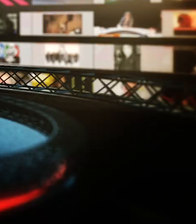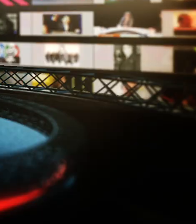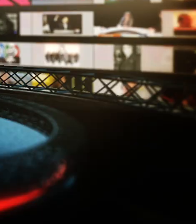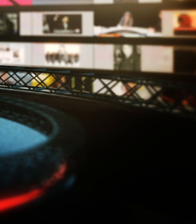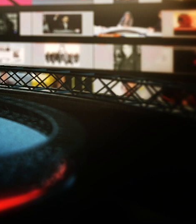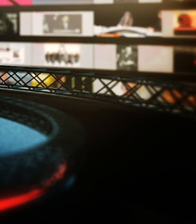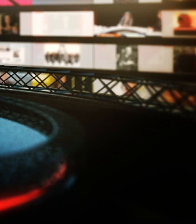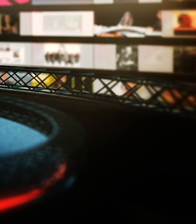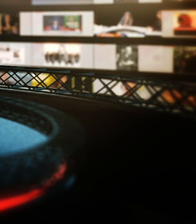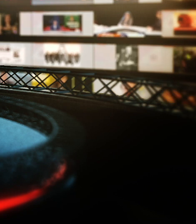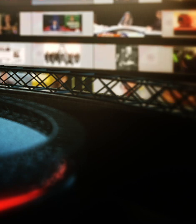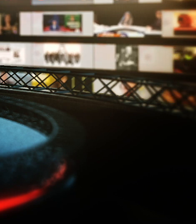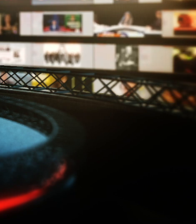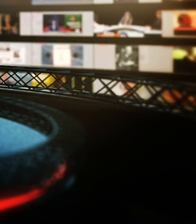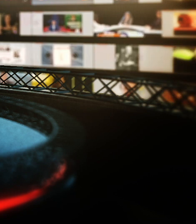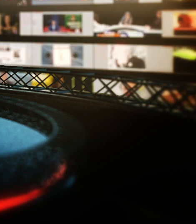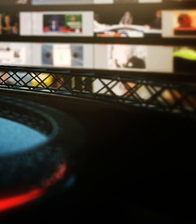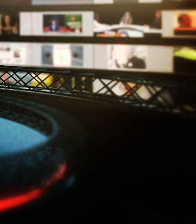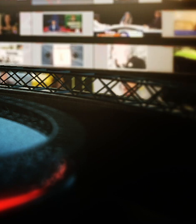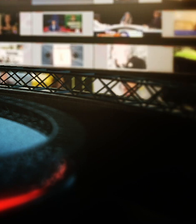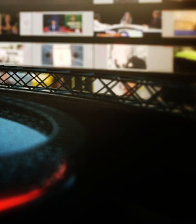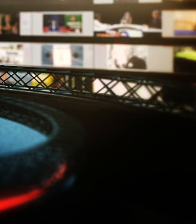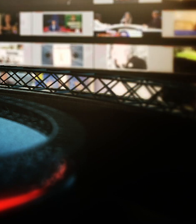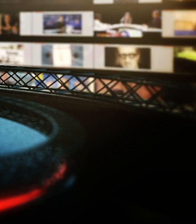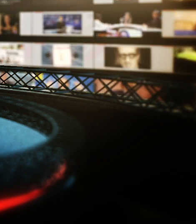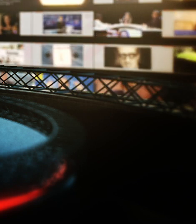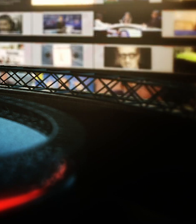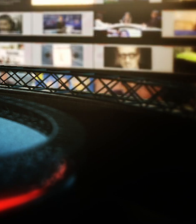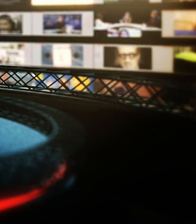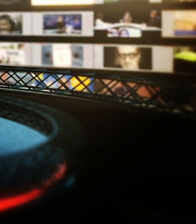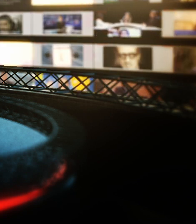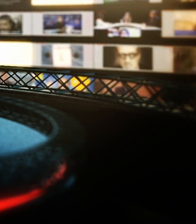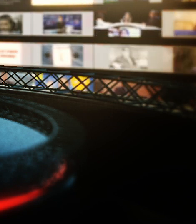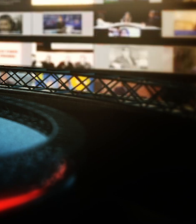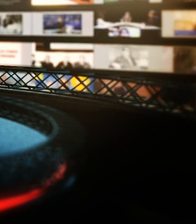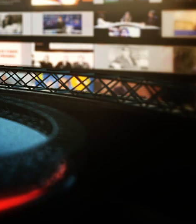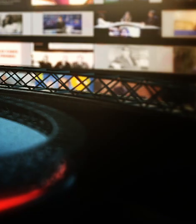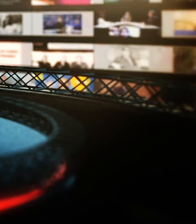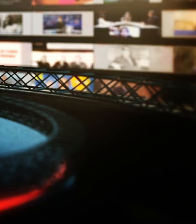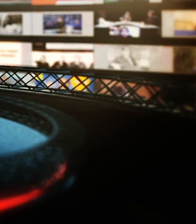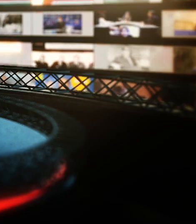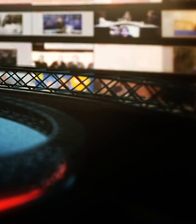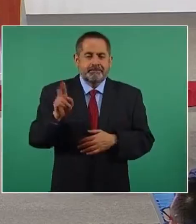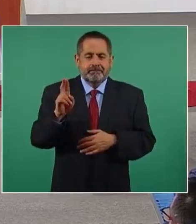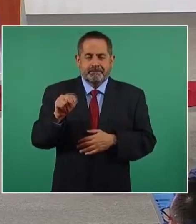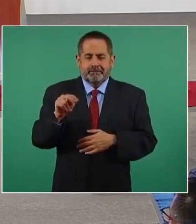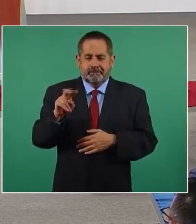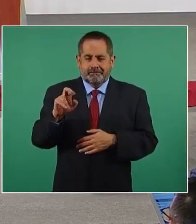El presidente respondió que ese señalamiento es falso. Incluso prácticamente inauguró la nueva sección para exponer esta noticia